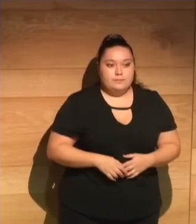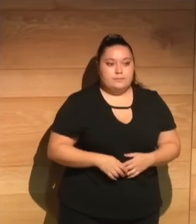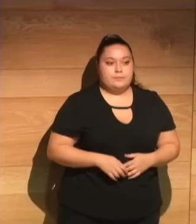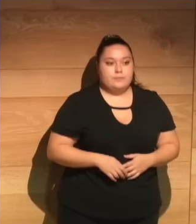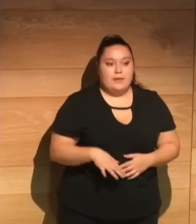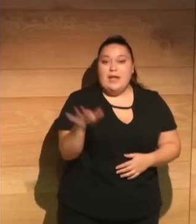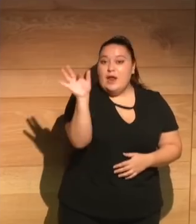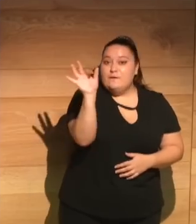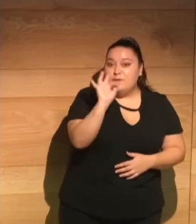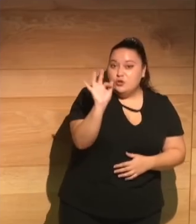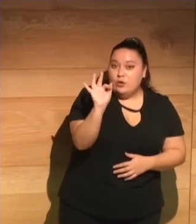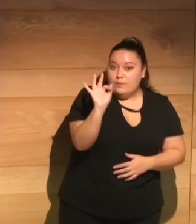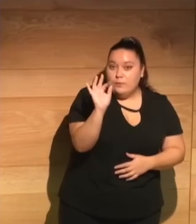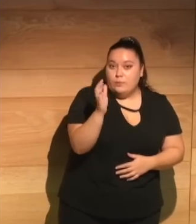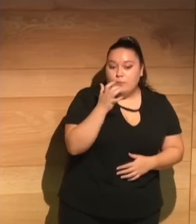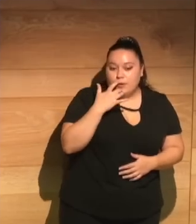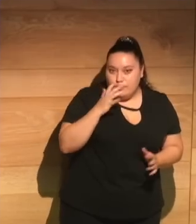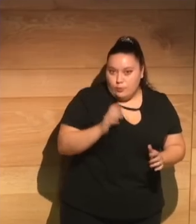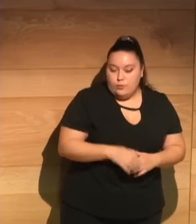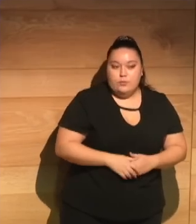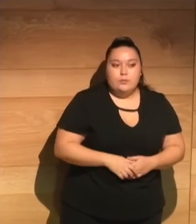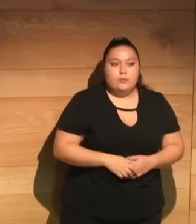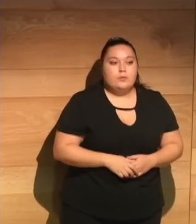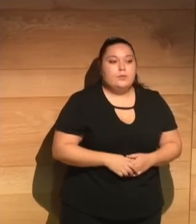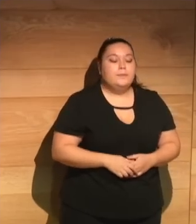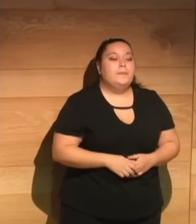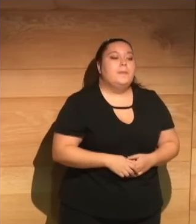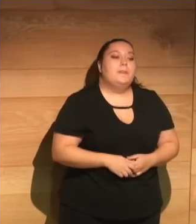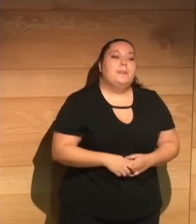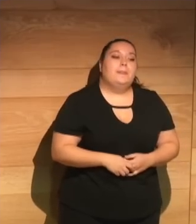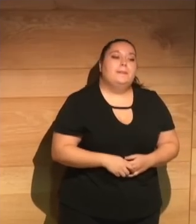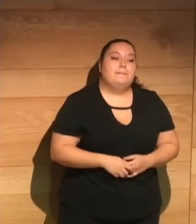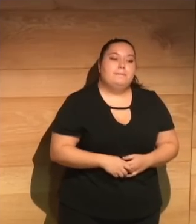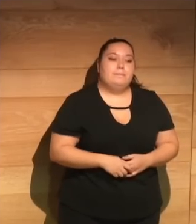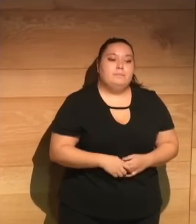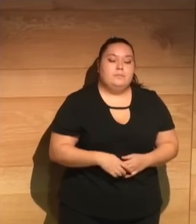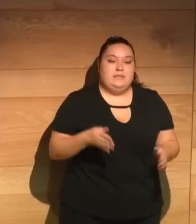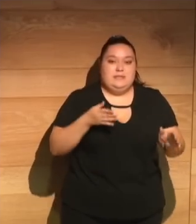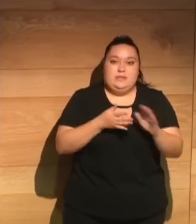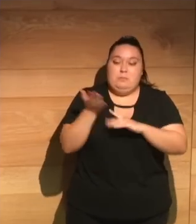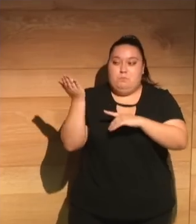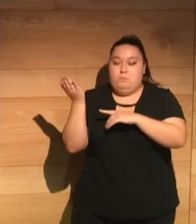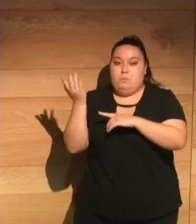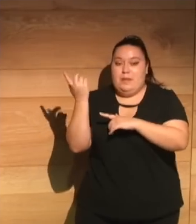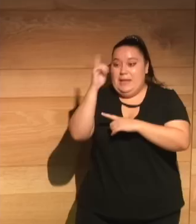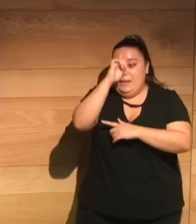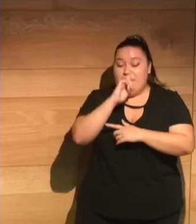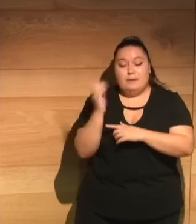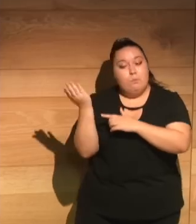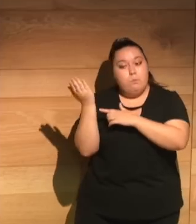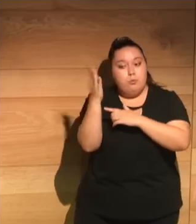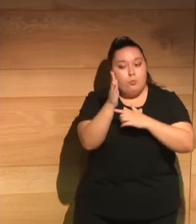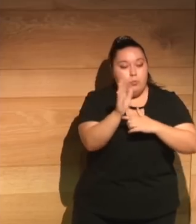Claro, con el fisionotrazo, por ejemplo, que es una goma al piponazo, eso es proyectando imágenes